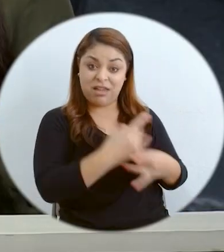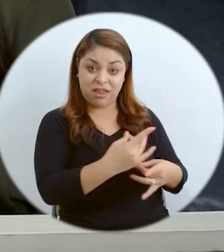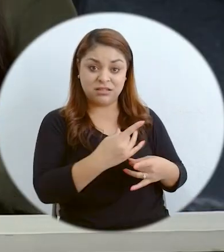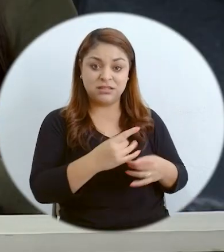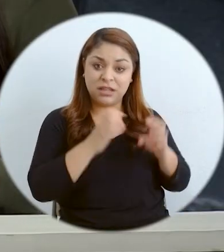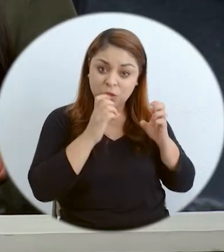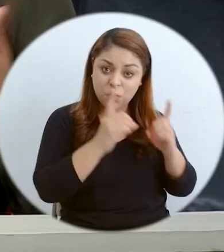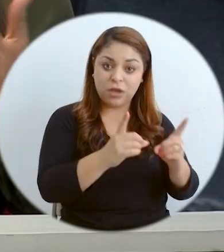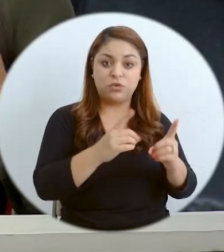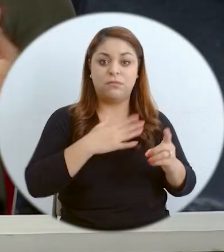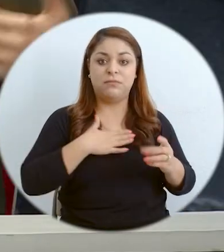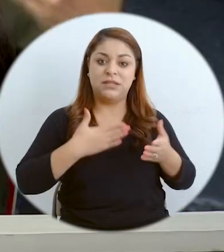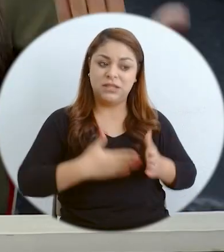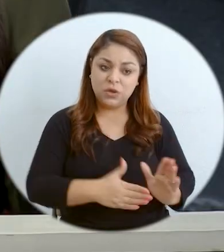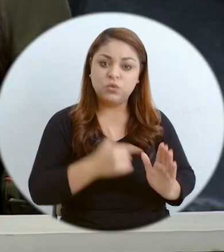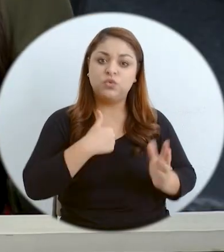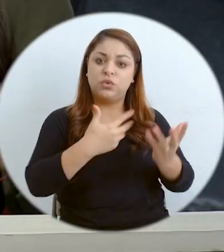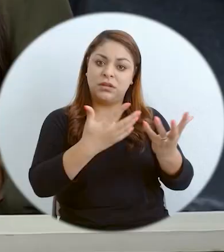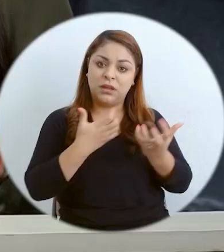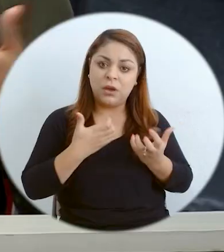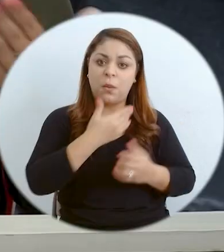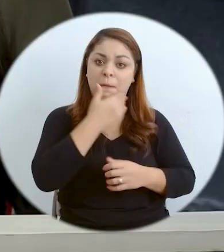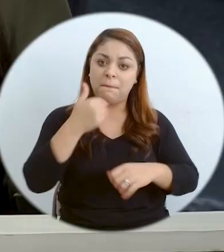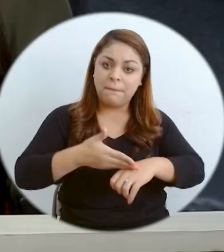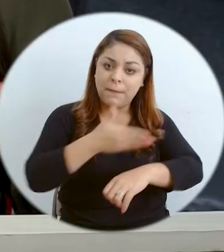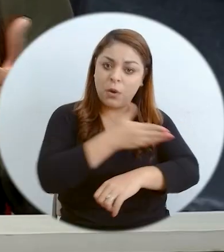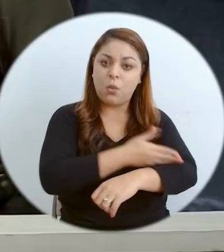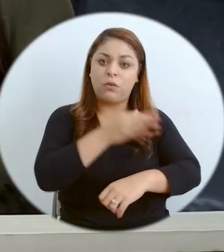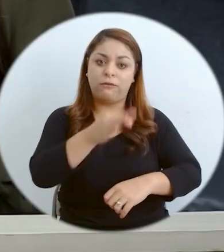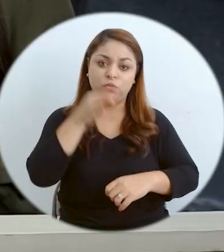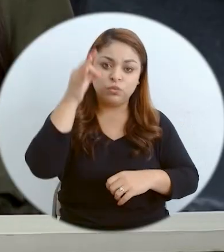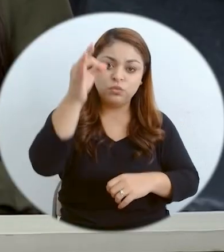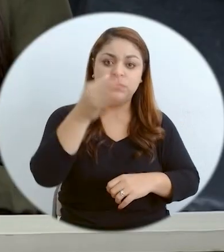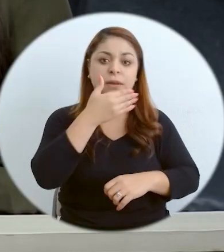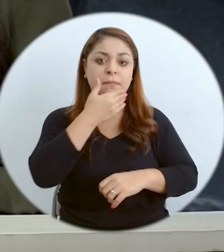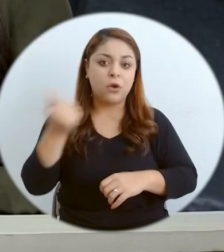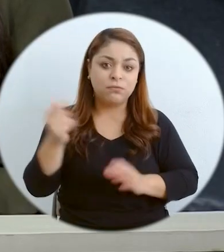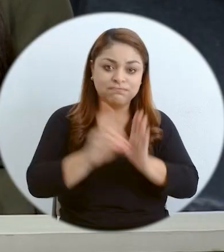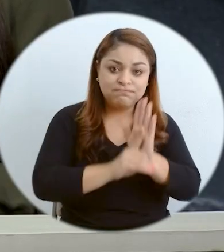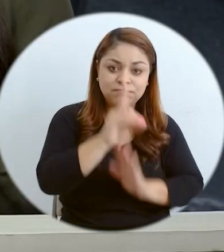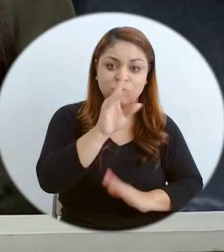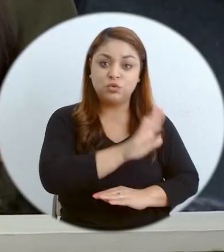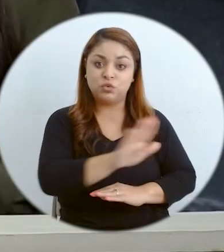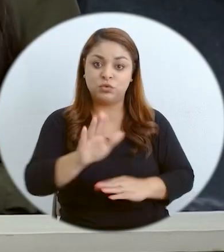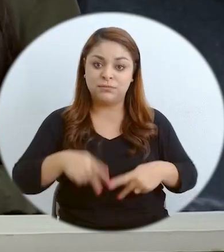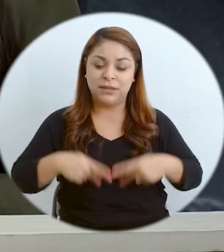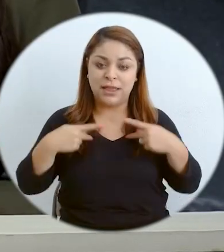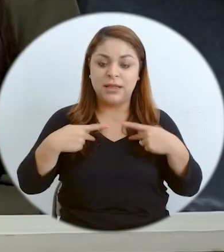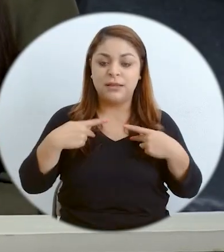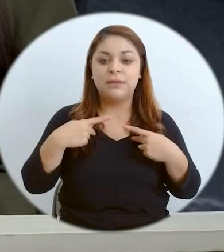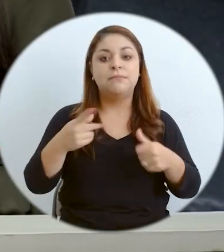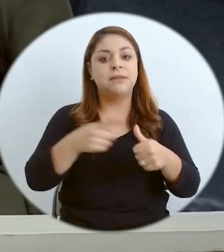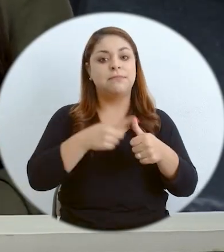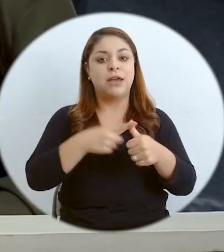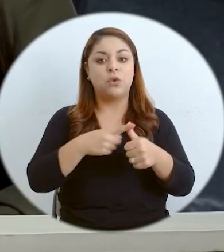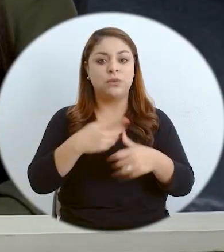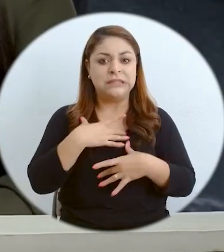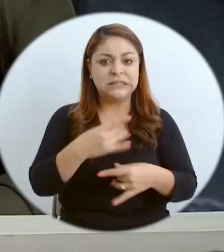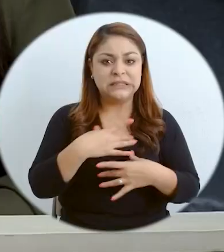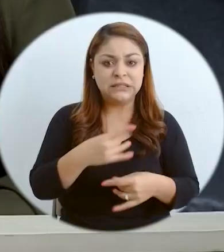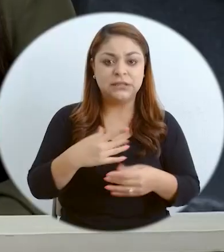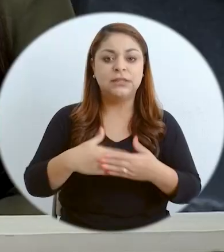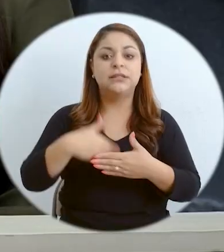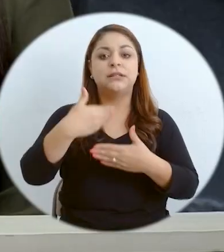de nuestros hijos, porque queremos un mejor futuro y un mejor desarrollo en sus vidas, primero nos interesamos y después